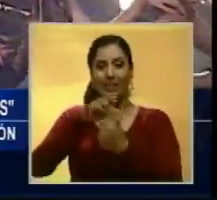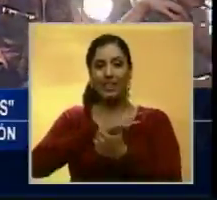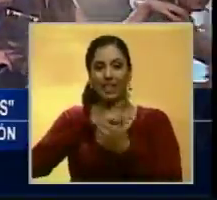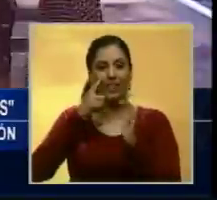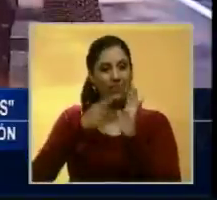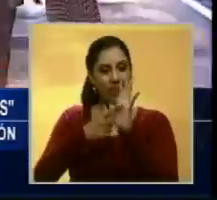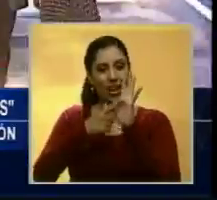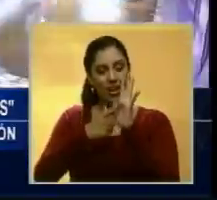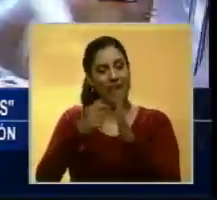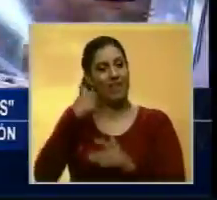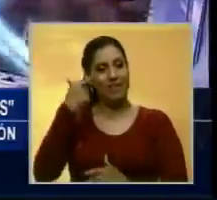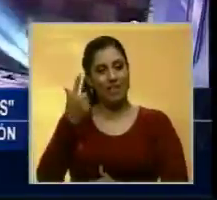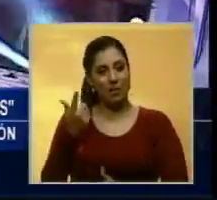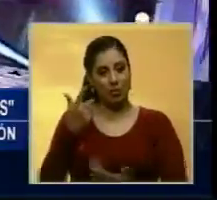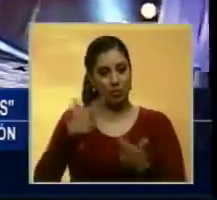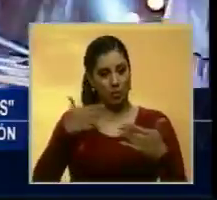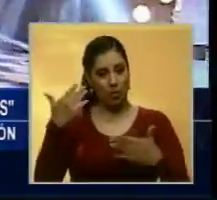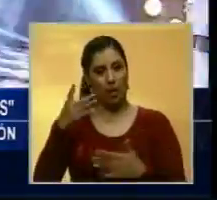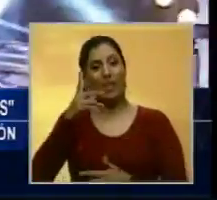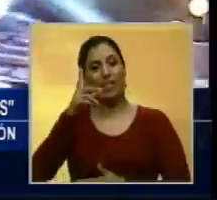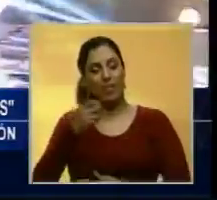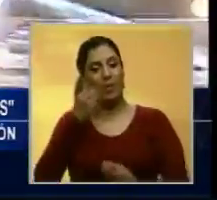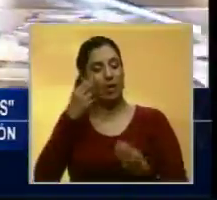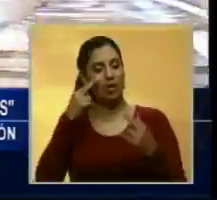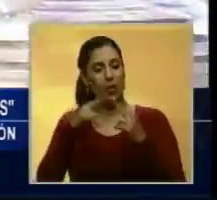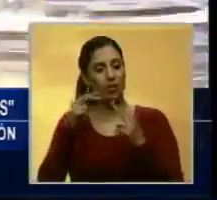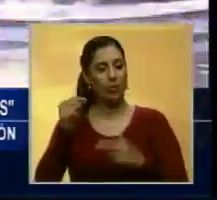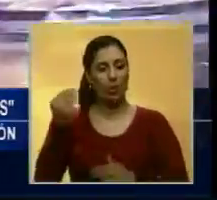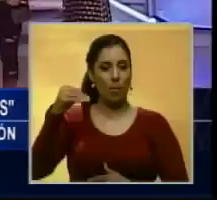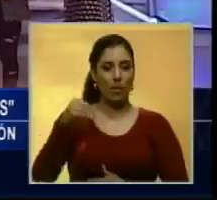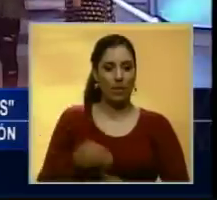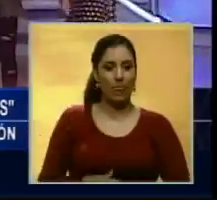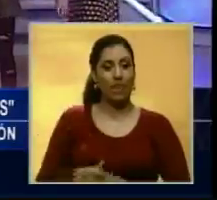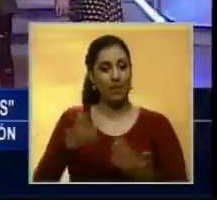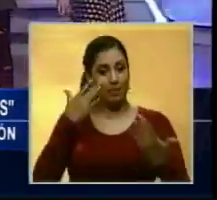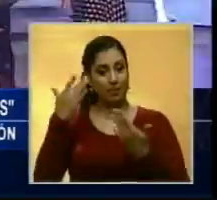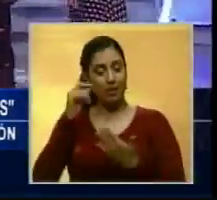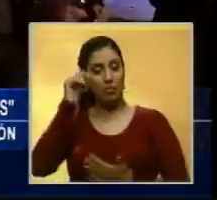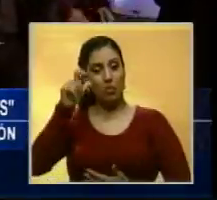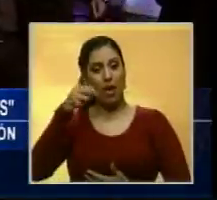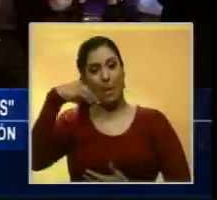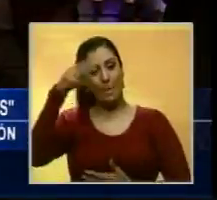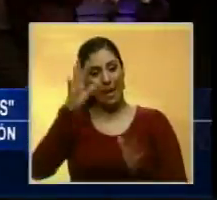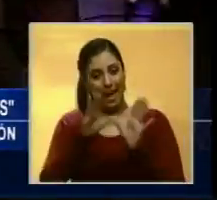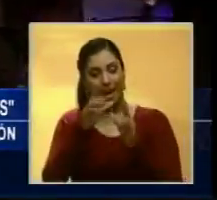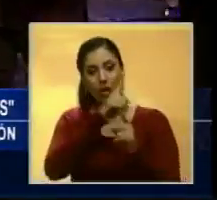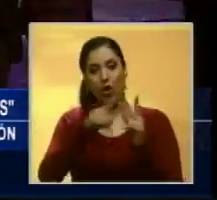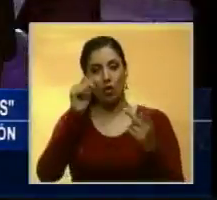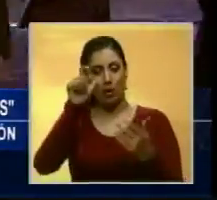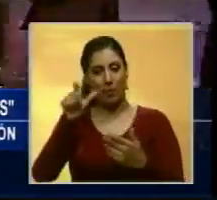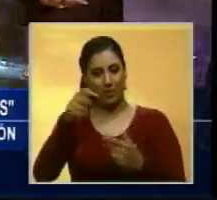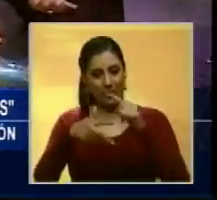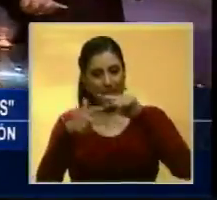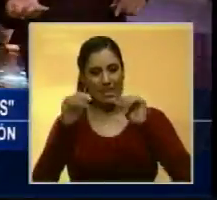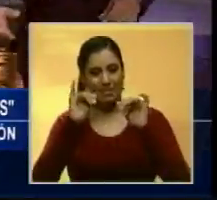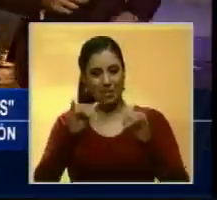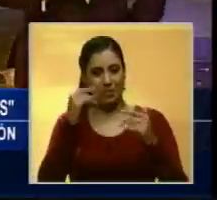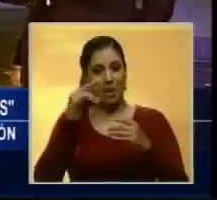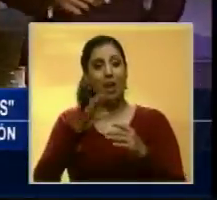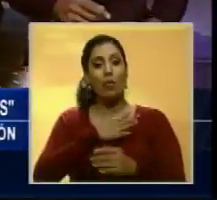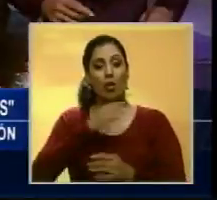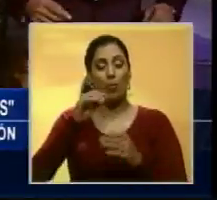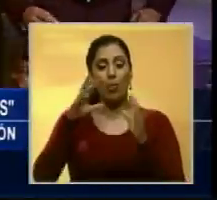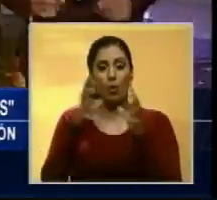por mostrar sus talentos en el escenario y darse a conocer un poco más. Con la animación de María Ángel Ruiz, Henry Silva y Renato Baravino desde el